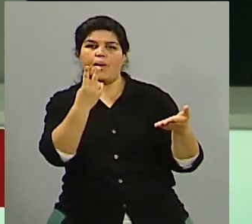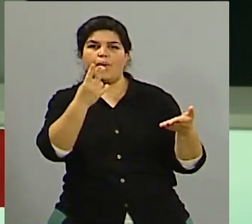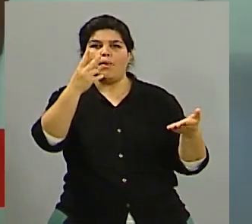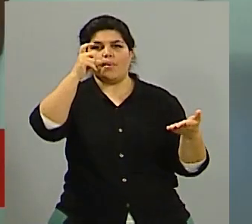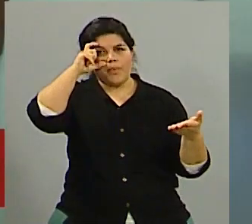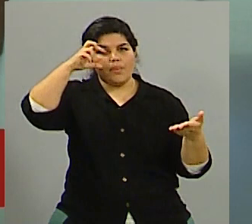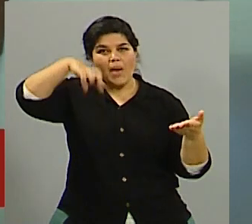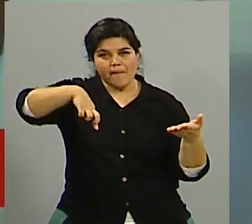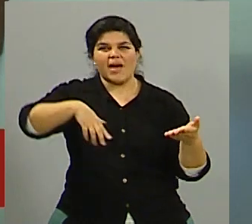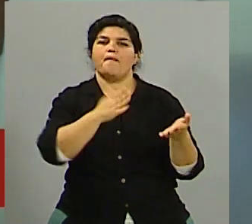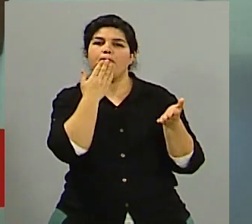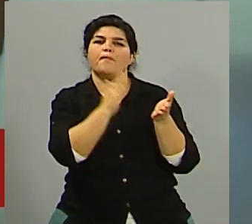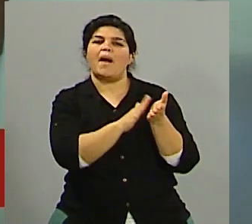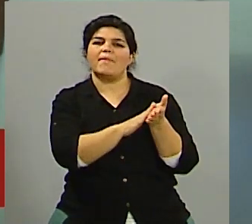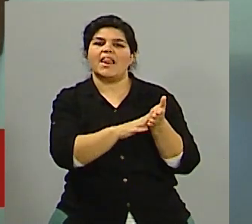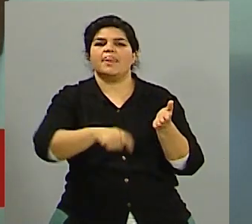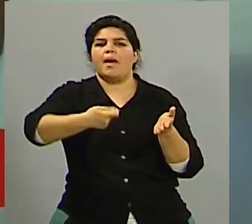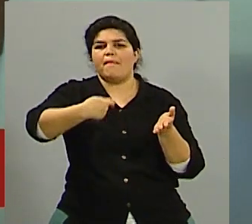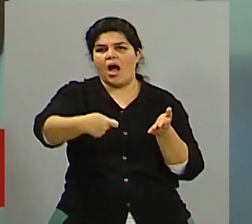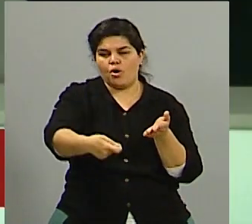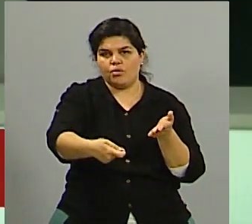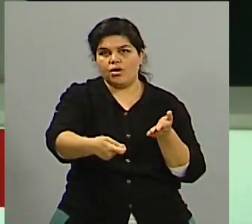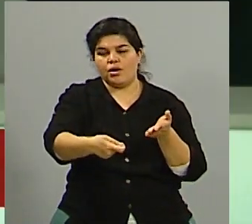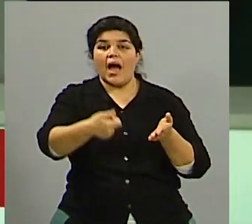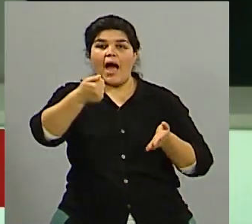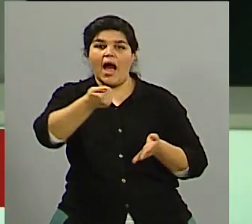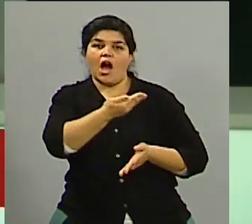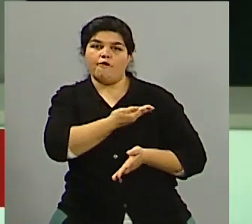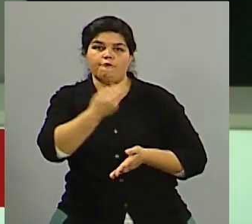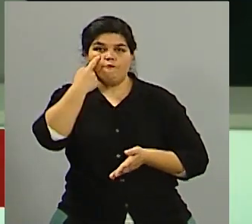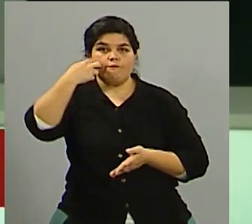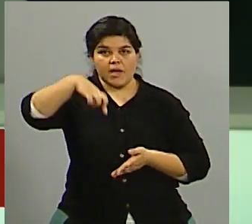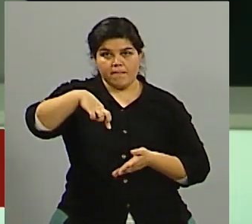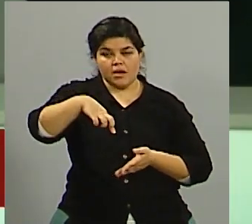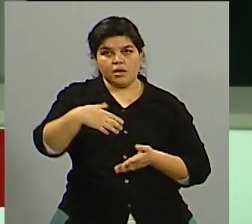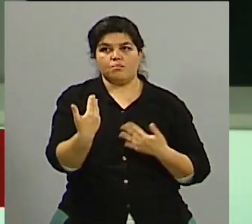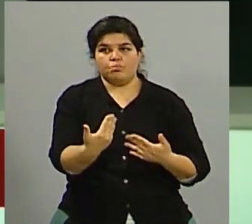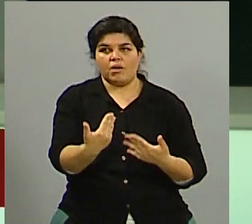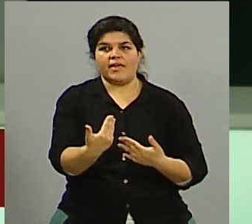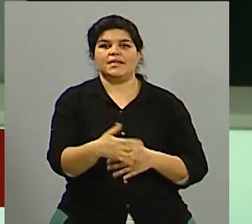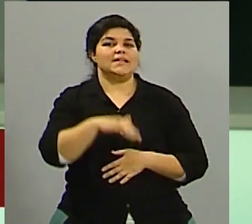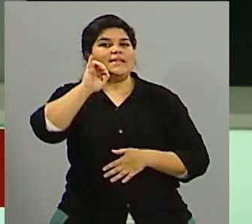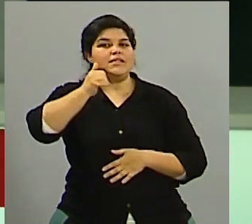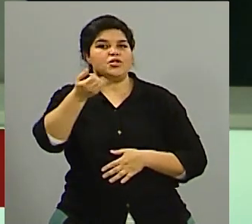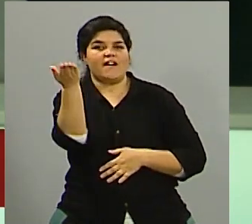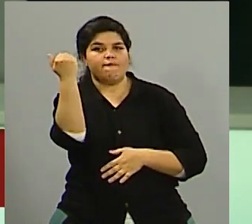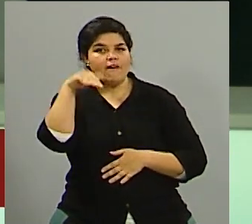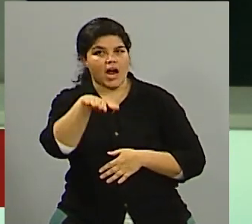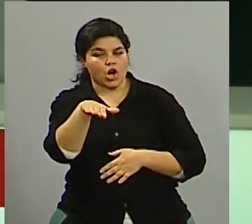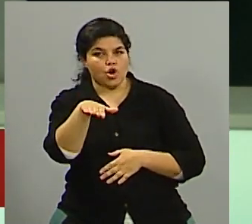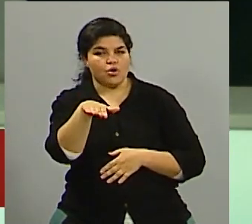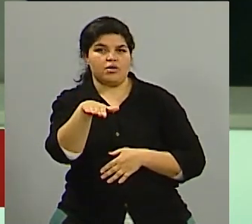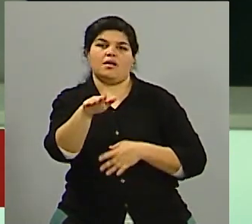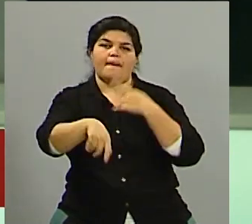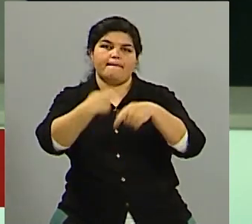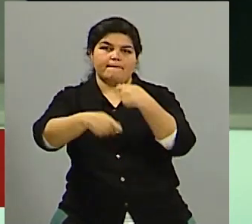Los famosos BEP. Exacto, sí. Los famosos BEP de la FIP que se pagan por home banking. Hay que obligatoriamente tener una cuenta bancaria que hoy en día, desde hace